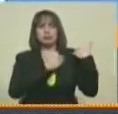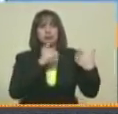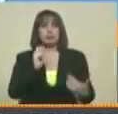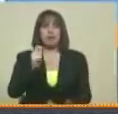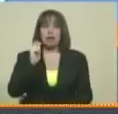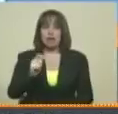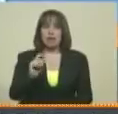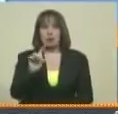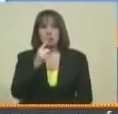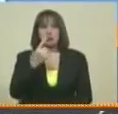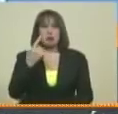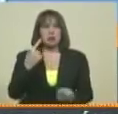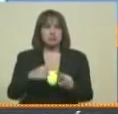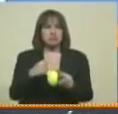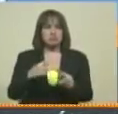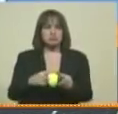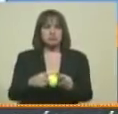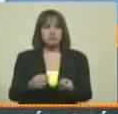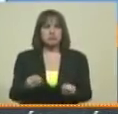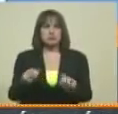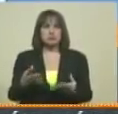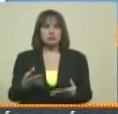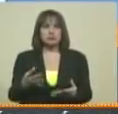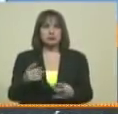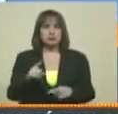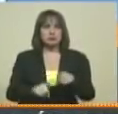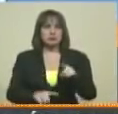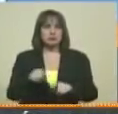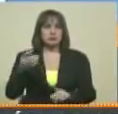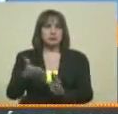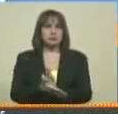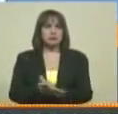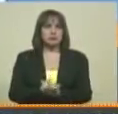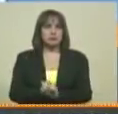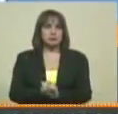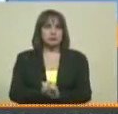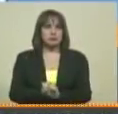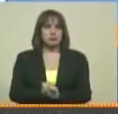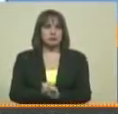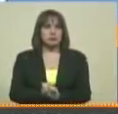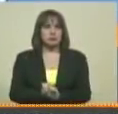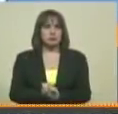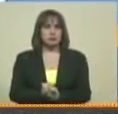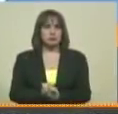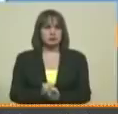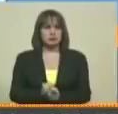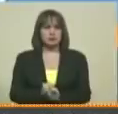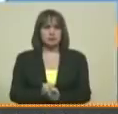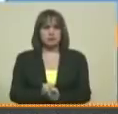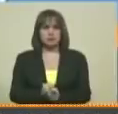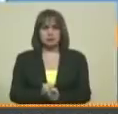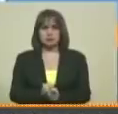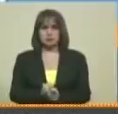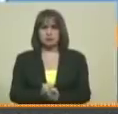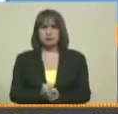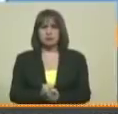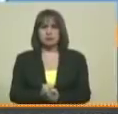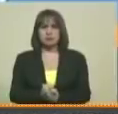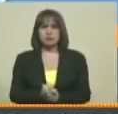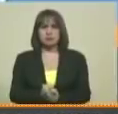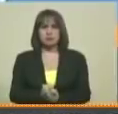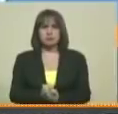Yo lo primero que quiero garantizar, compañeros y compañeras, comuneras y